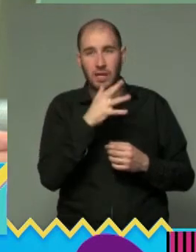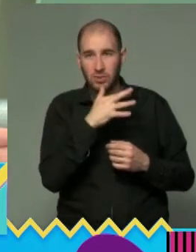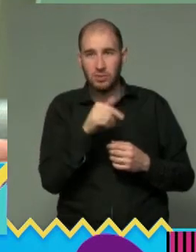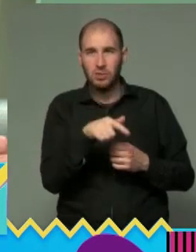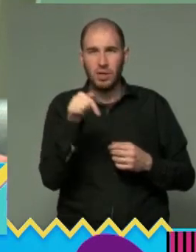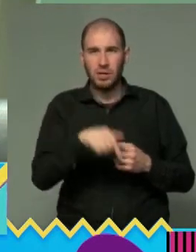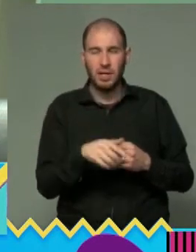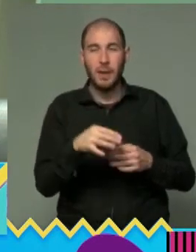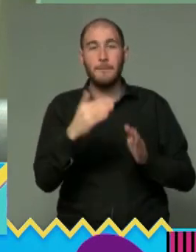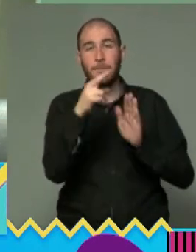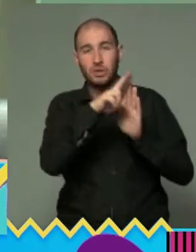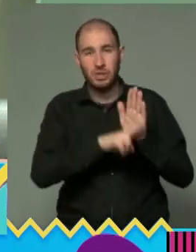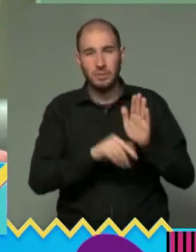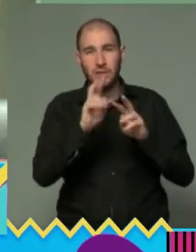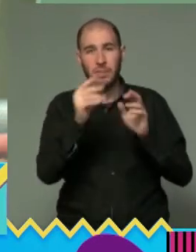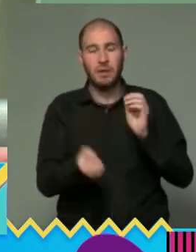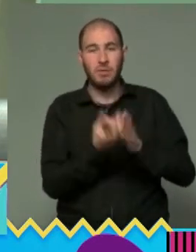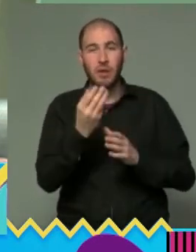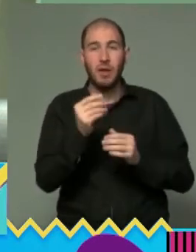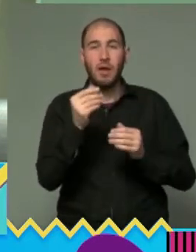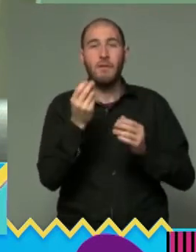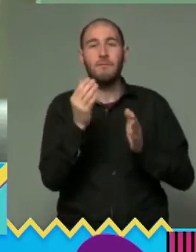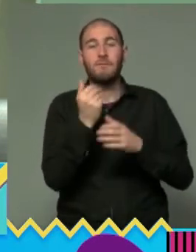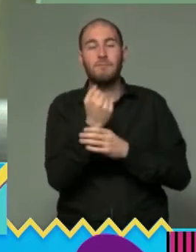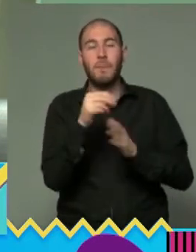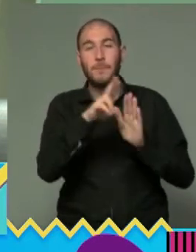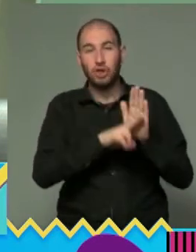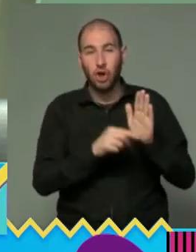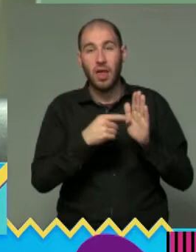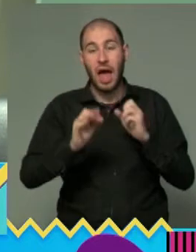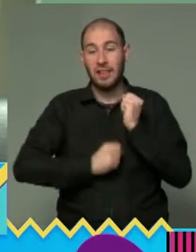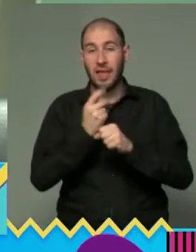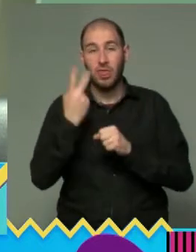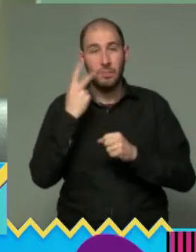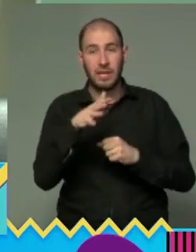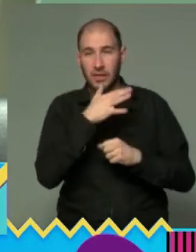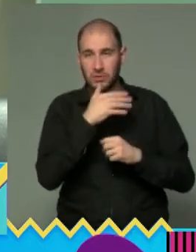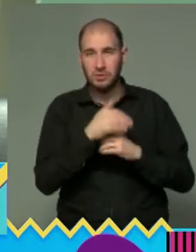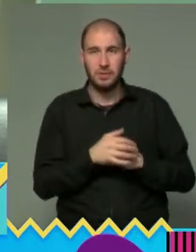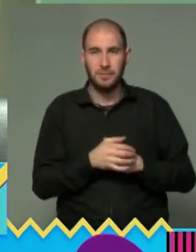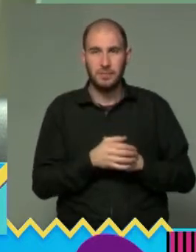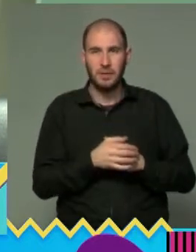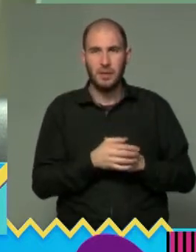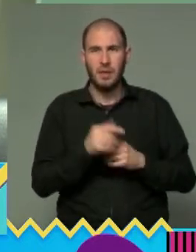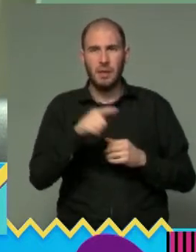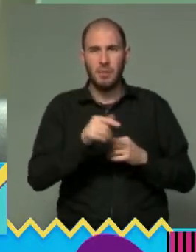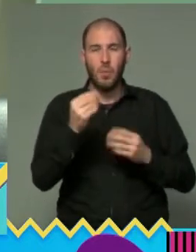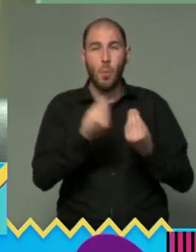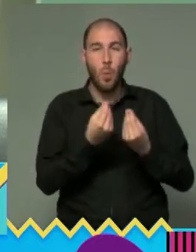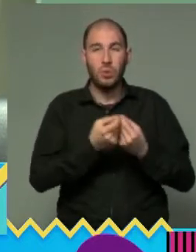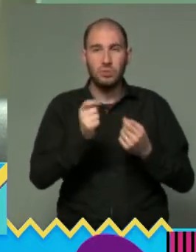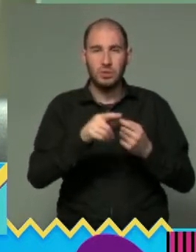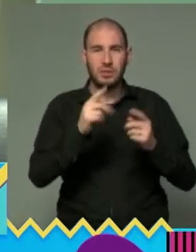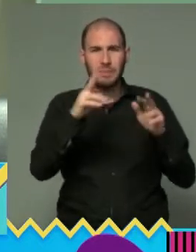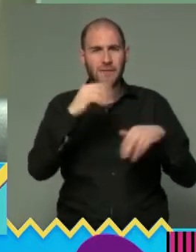nosotros tuvimos la guía de procedimiento para situaciones emergentes, los famosos protocolos. Hasta el 2014, después de que hubo muchos picos justamente de ascenso